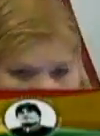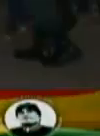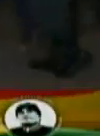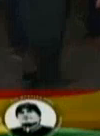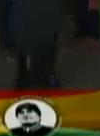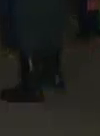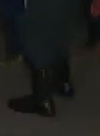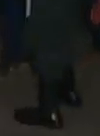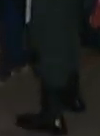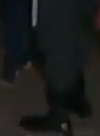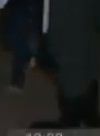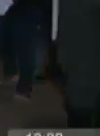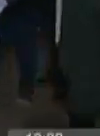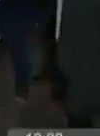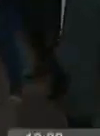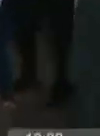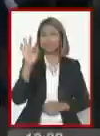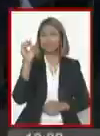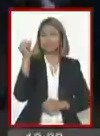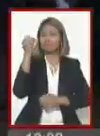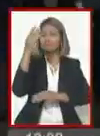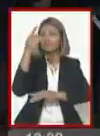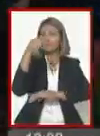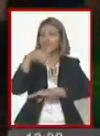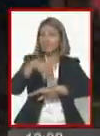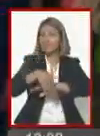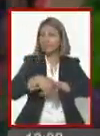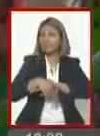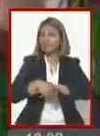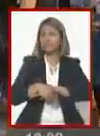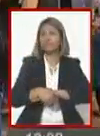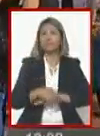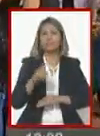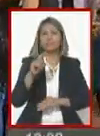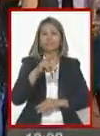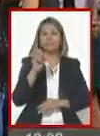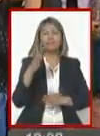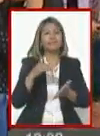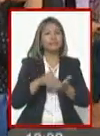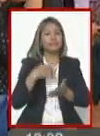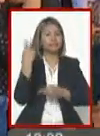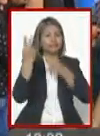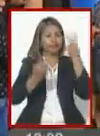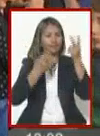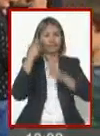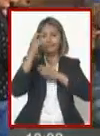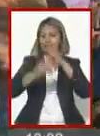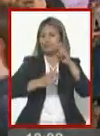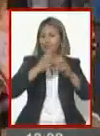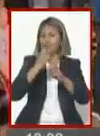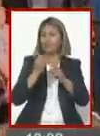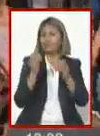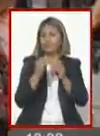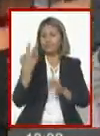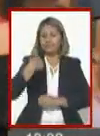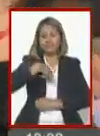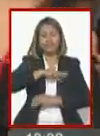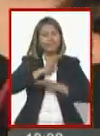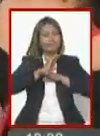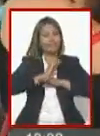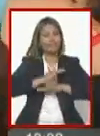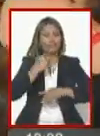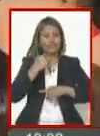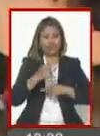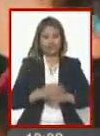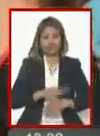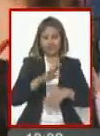mil personas que visitaron la feria. Para nosotros es una satisfacción decir que todos se han volcado a Expo Cruz, no solamente acá de las capitales de departamento,